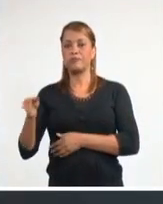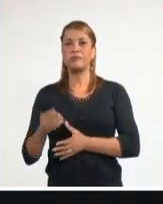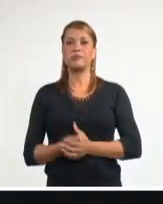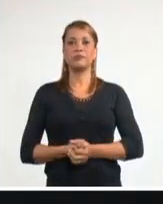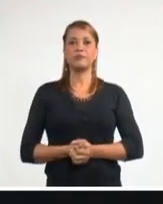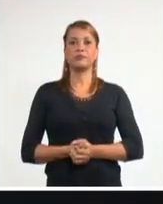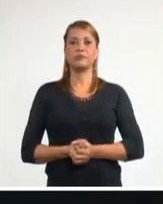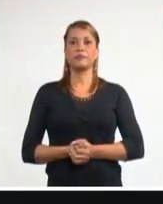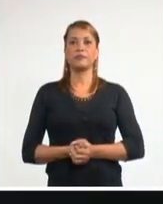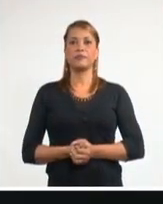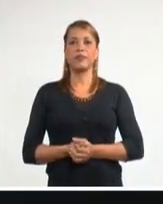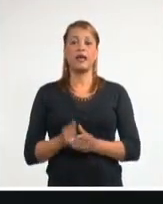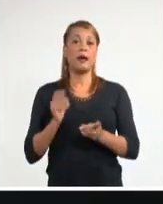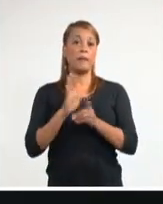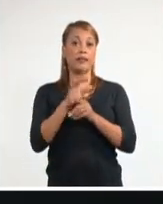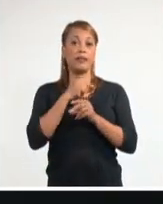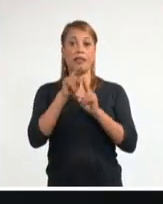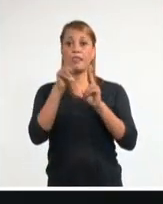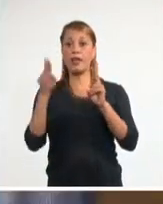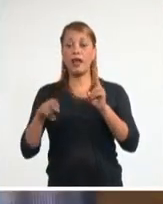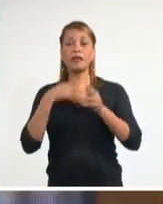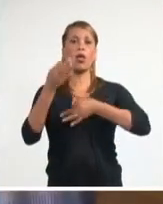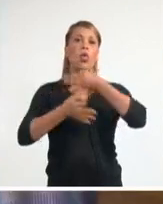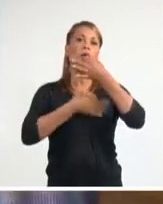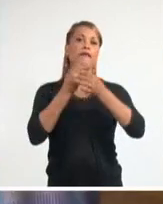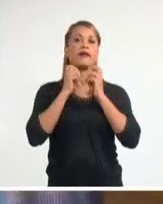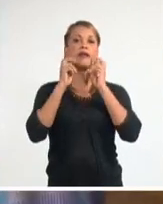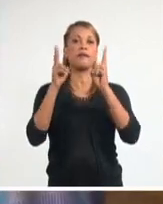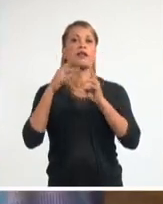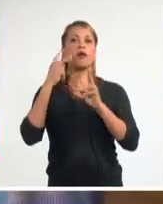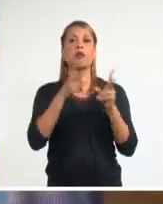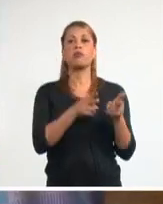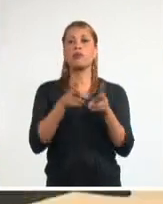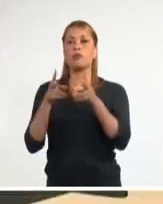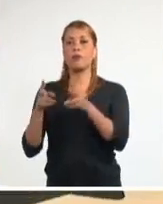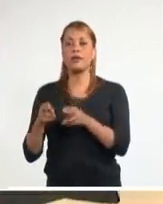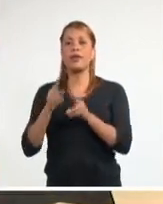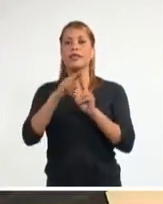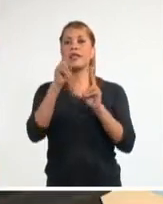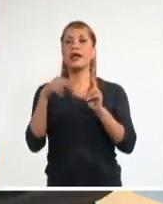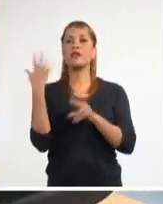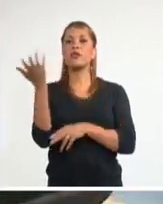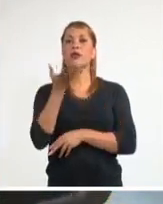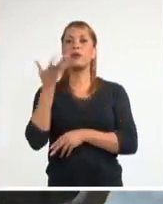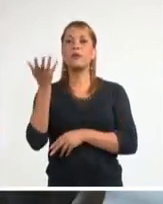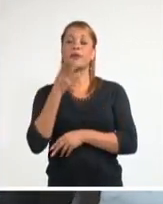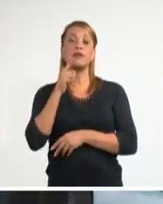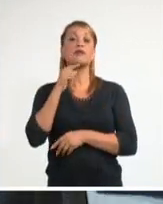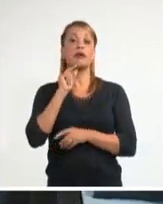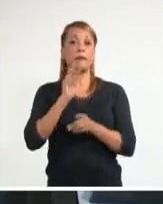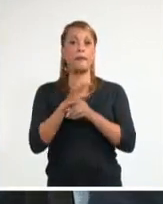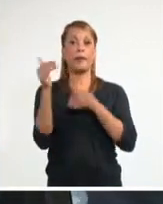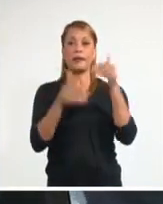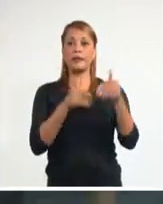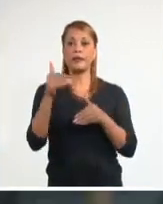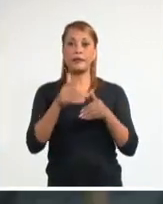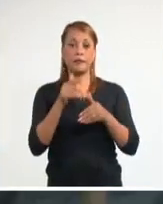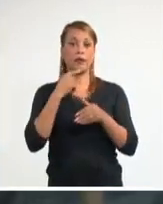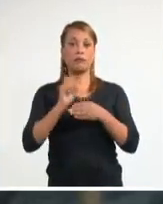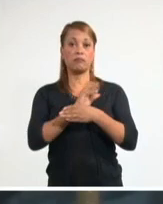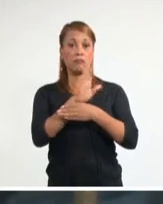Desde las tablas se cuenta la vida, la escena como un documental. Teatro del Viento estrenó esta obra con la sinceridad